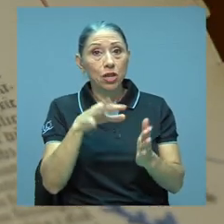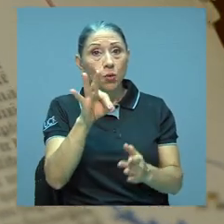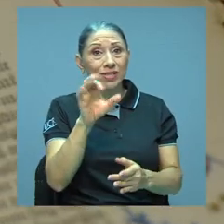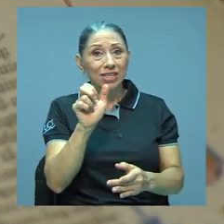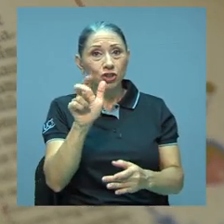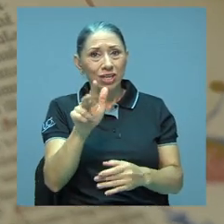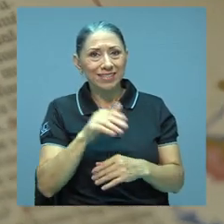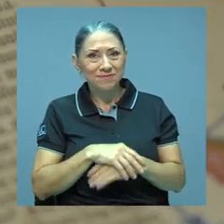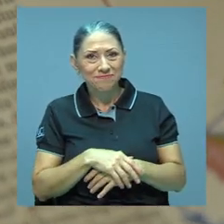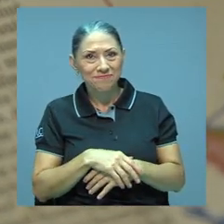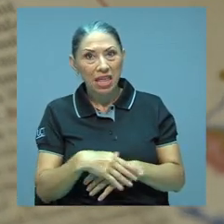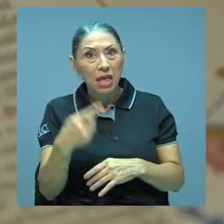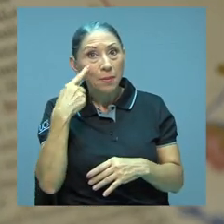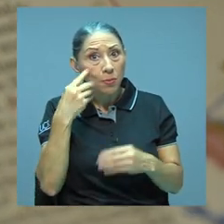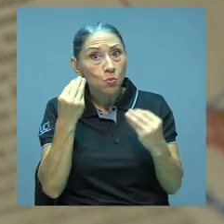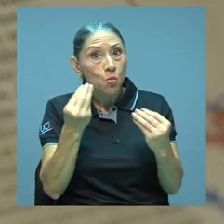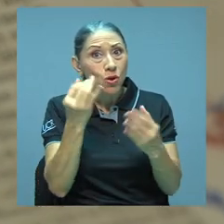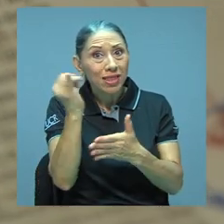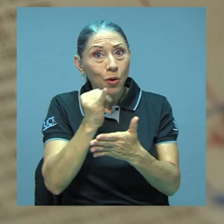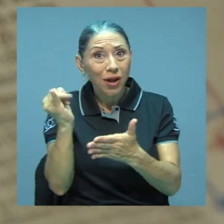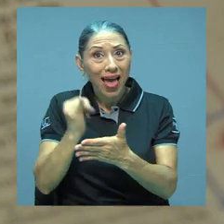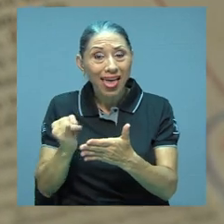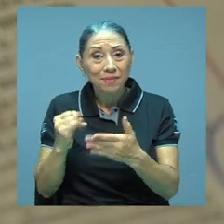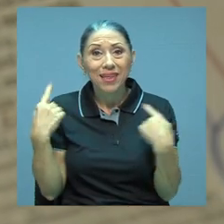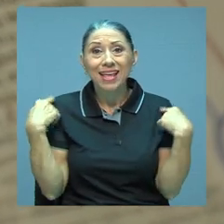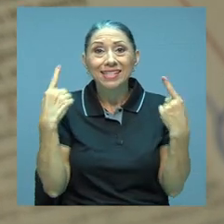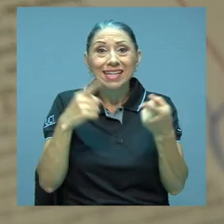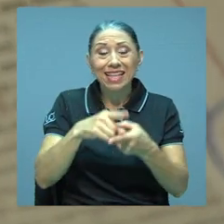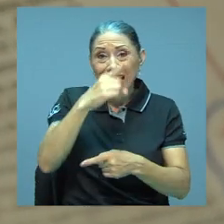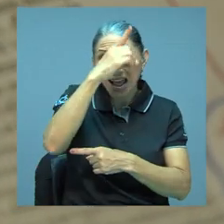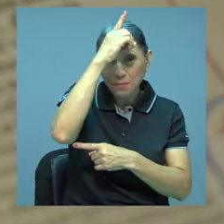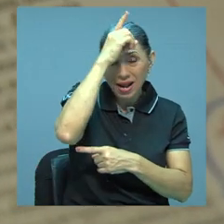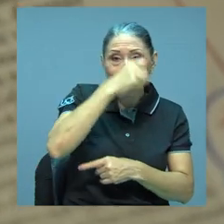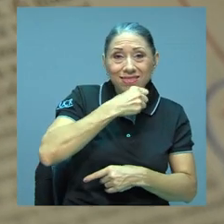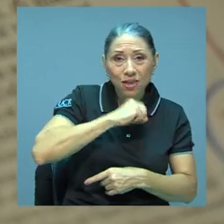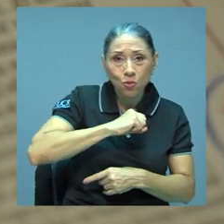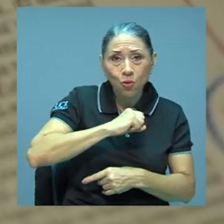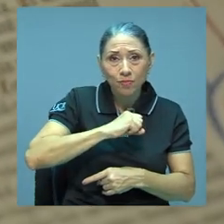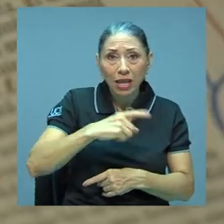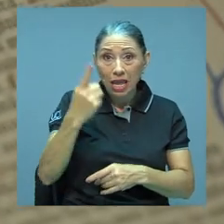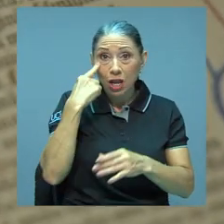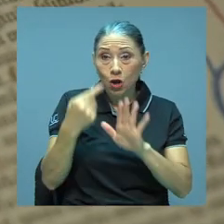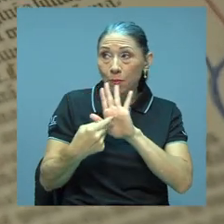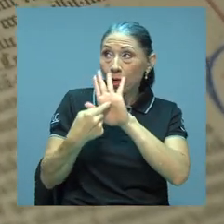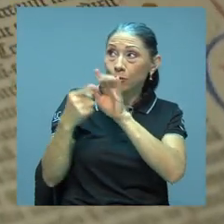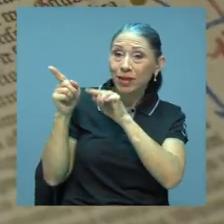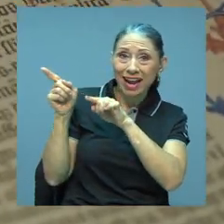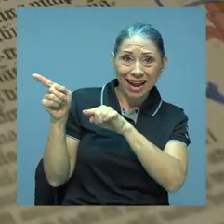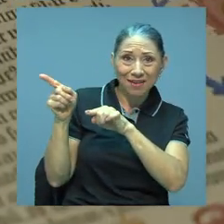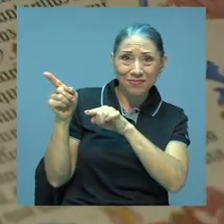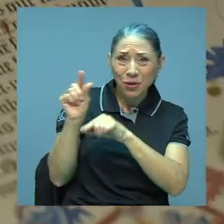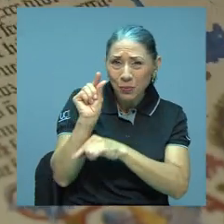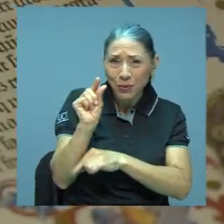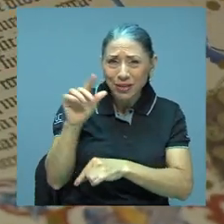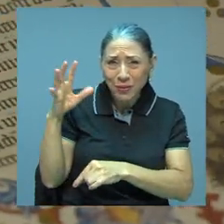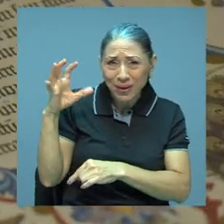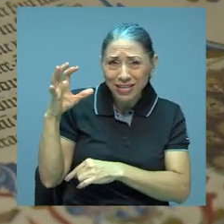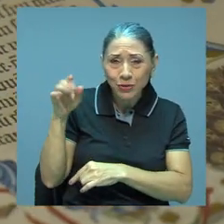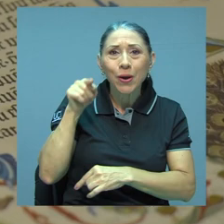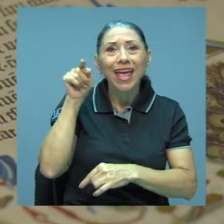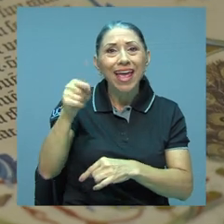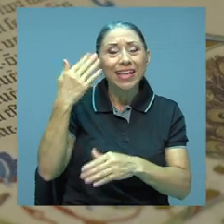ver, está muy decorada, está escrita en alemán antiguo y lo que podemos ver acá, como puntitos